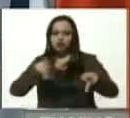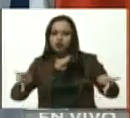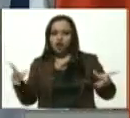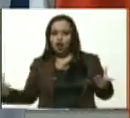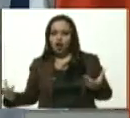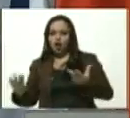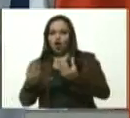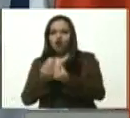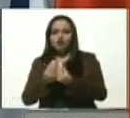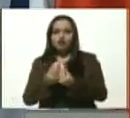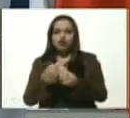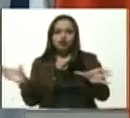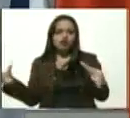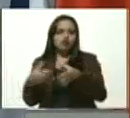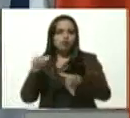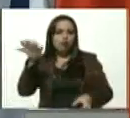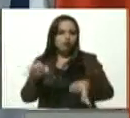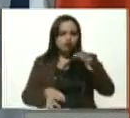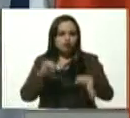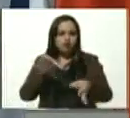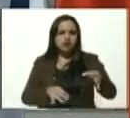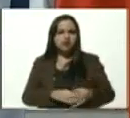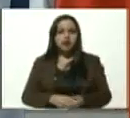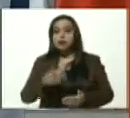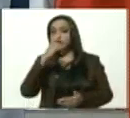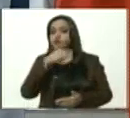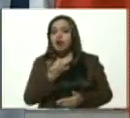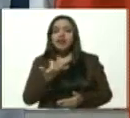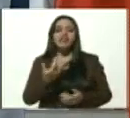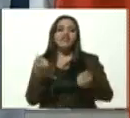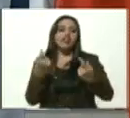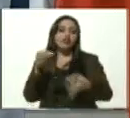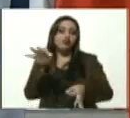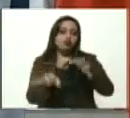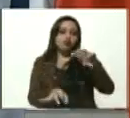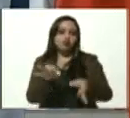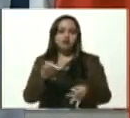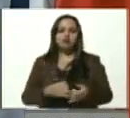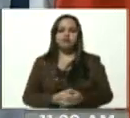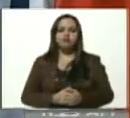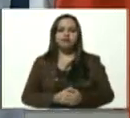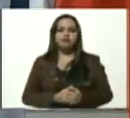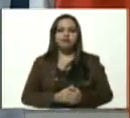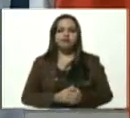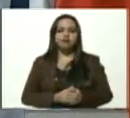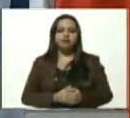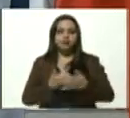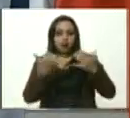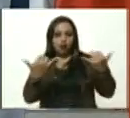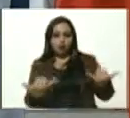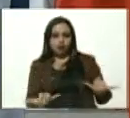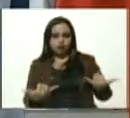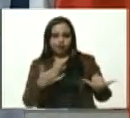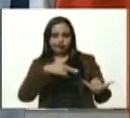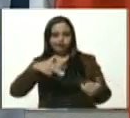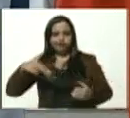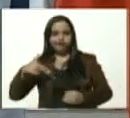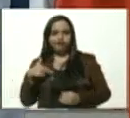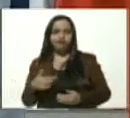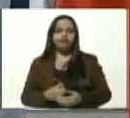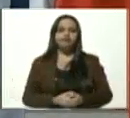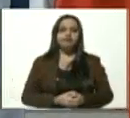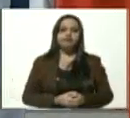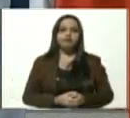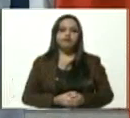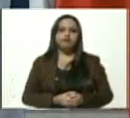órganos auxiliares de justicia para que no haya impunidad. Vamos entonces a ir un